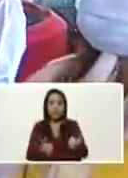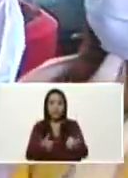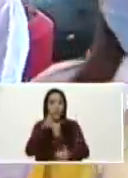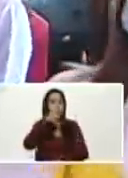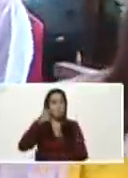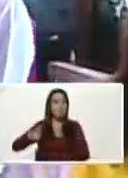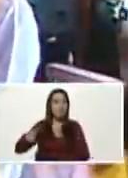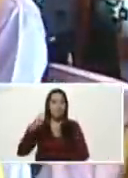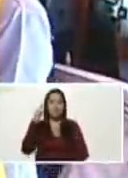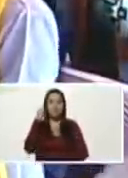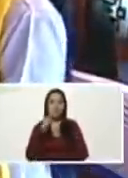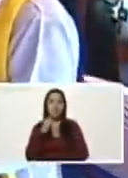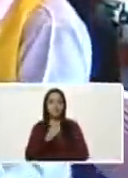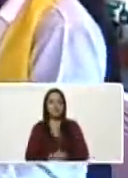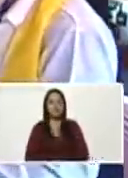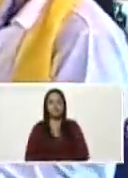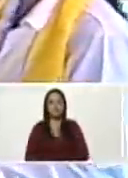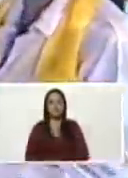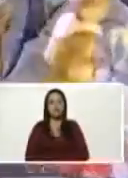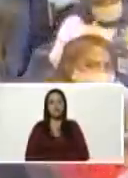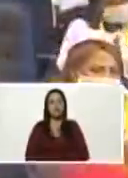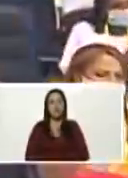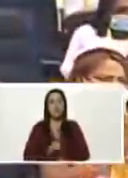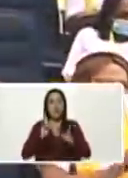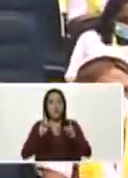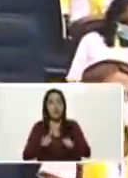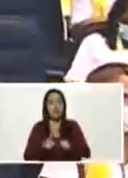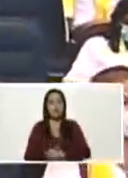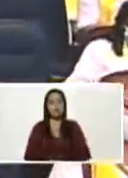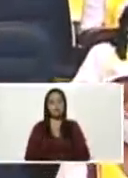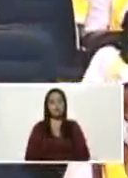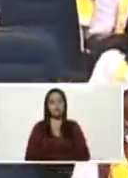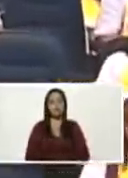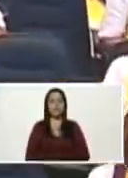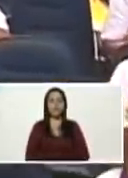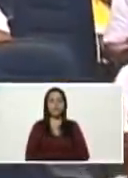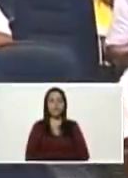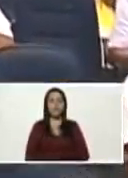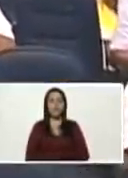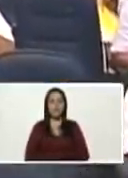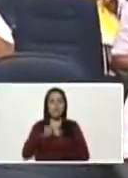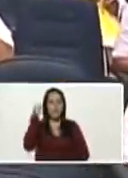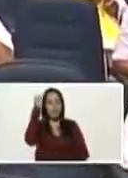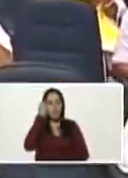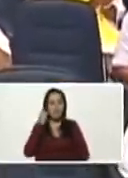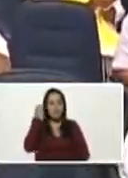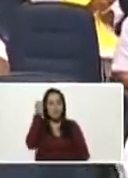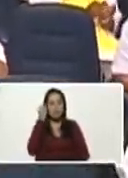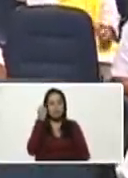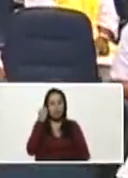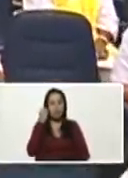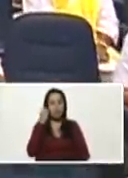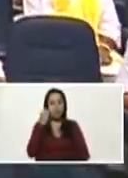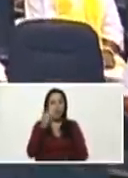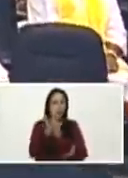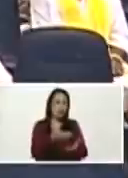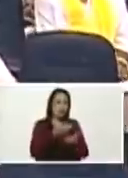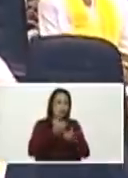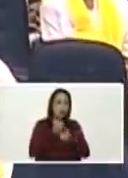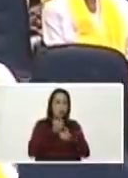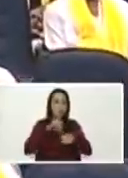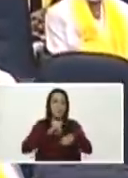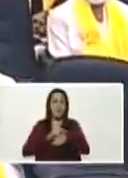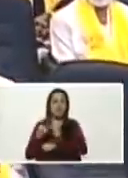pueblo bolivariano. También han tomado como doctrina e inspiración los galenos de